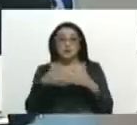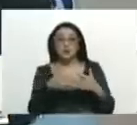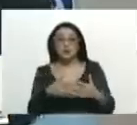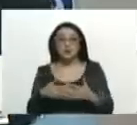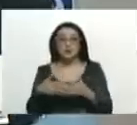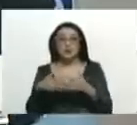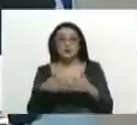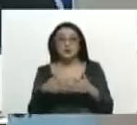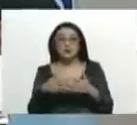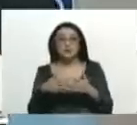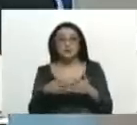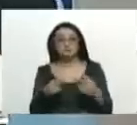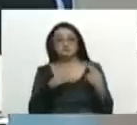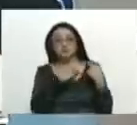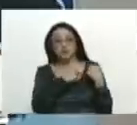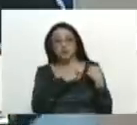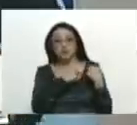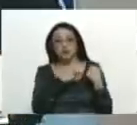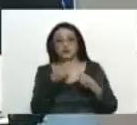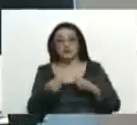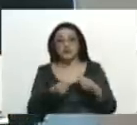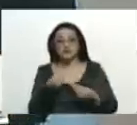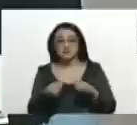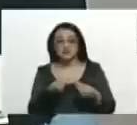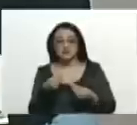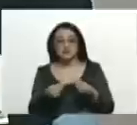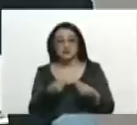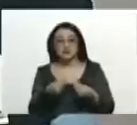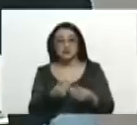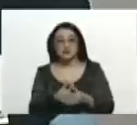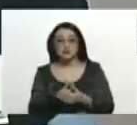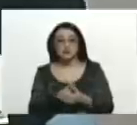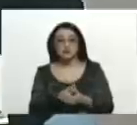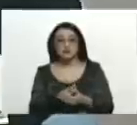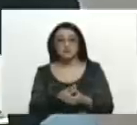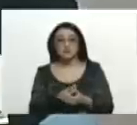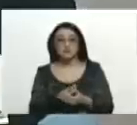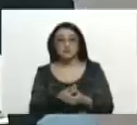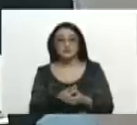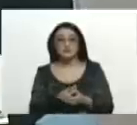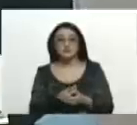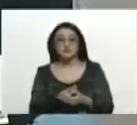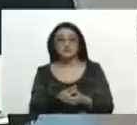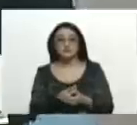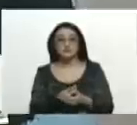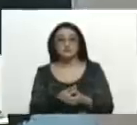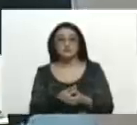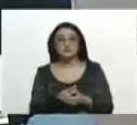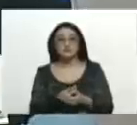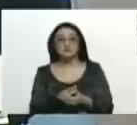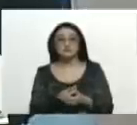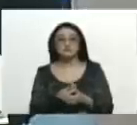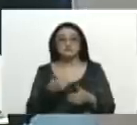se ha encargado está siendo Algo vamos a decir así paralelo